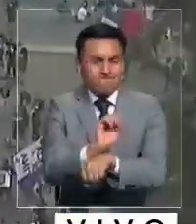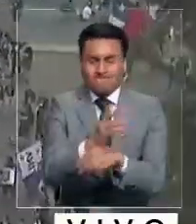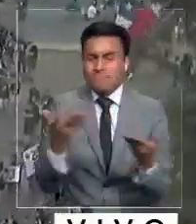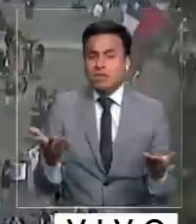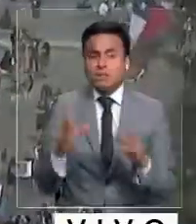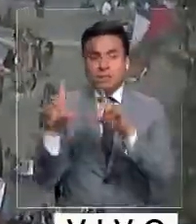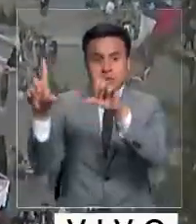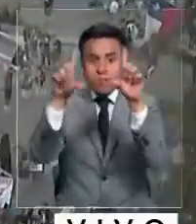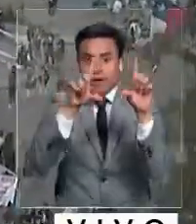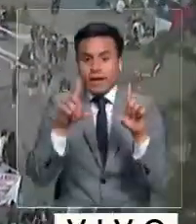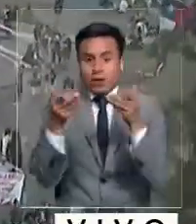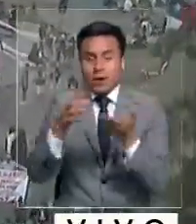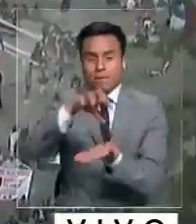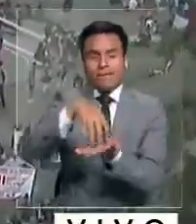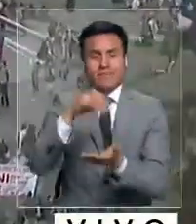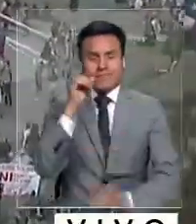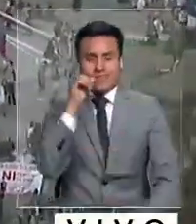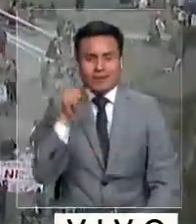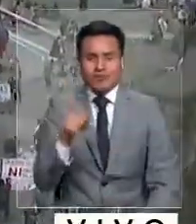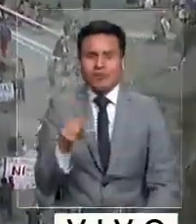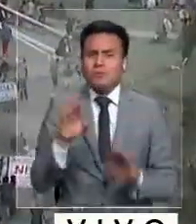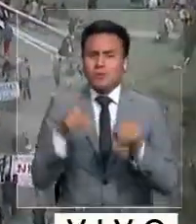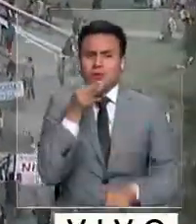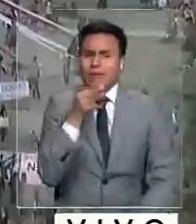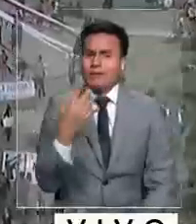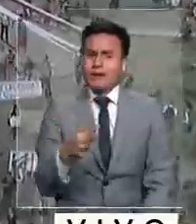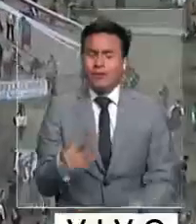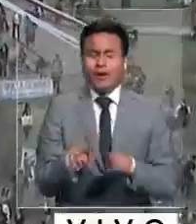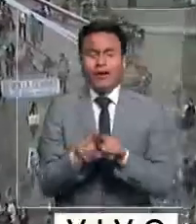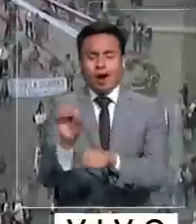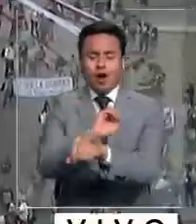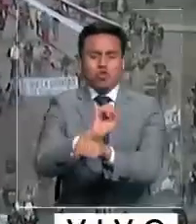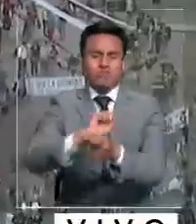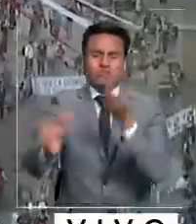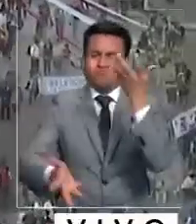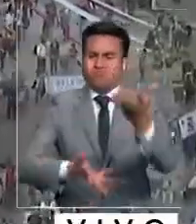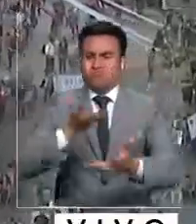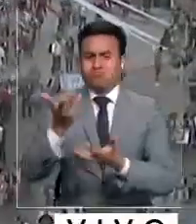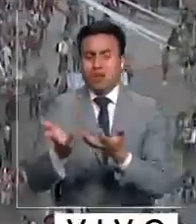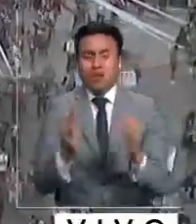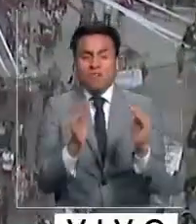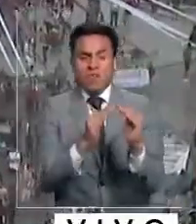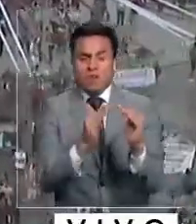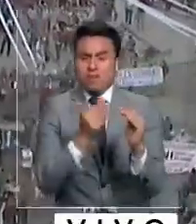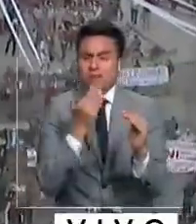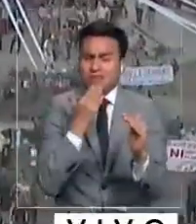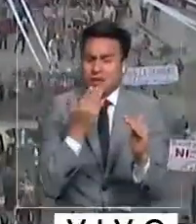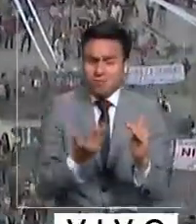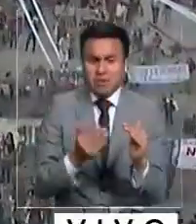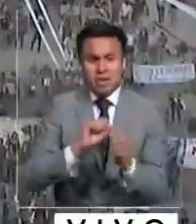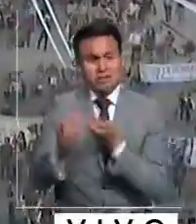vivo del sector de la Plaza Baquedano. Ya lo decíamos entonces, un auto ha sido quemado, una vivienda también resultó